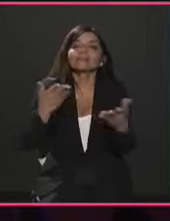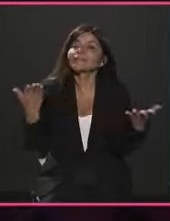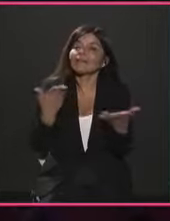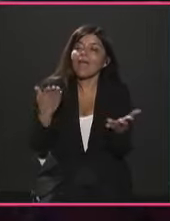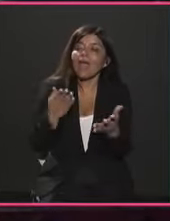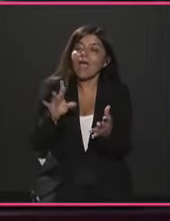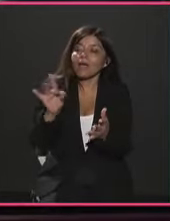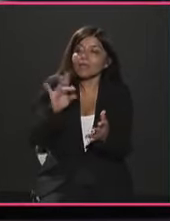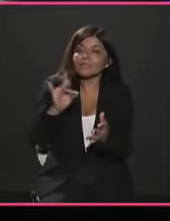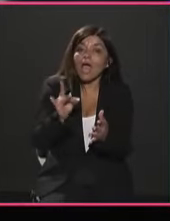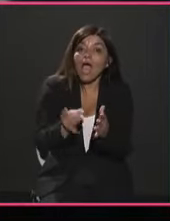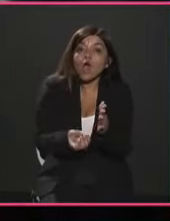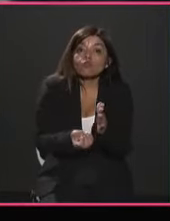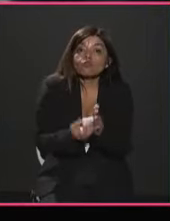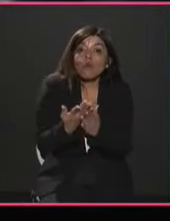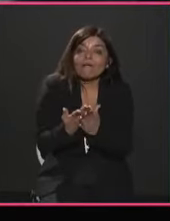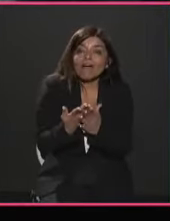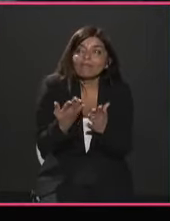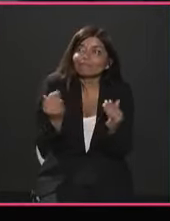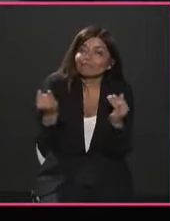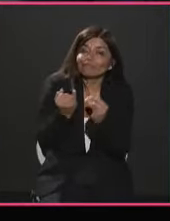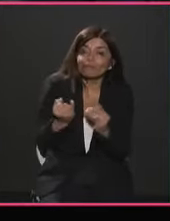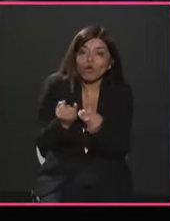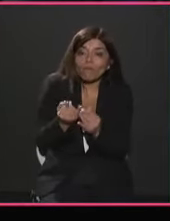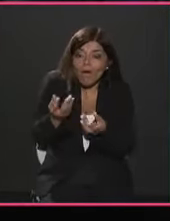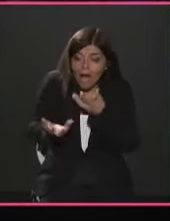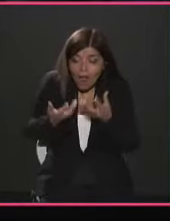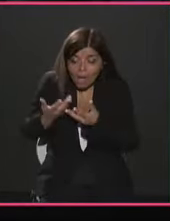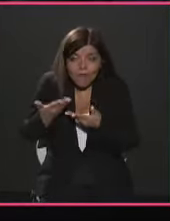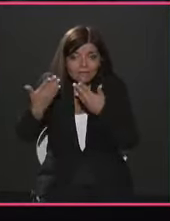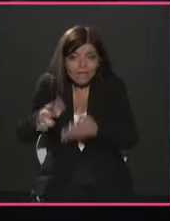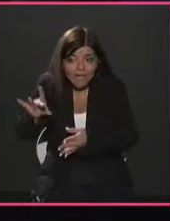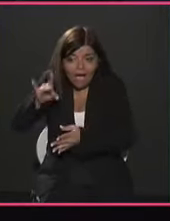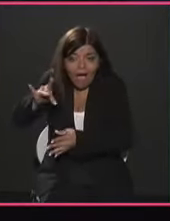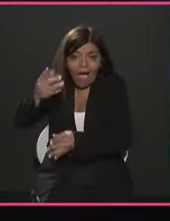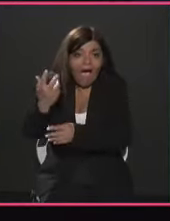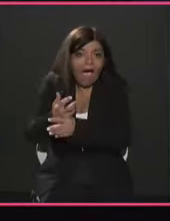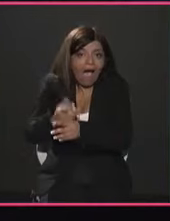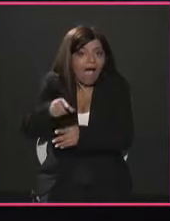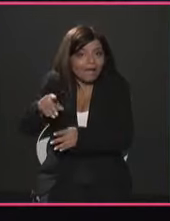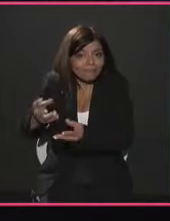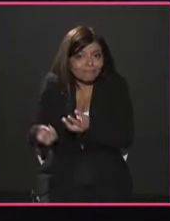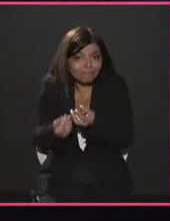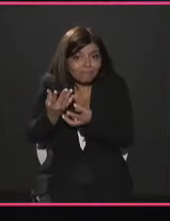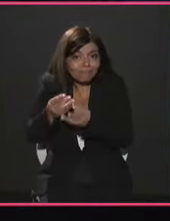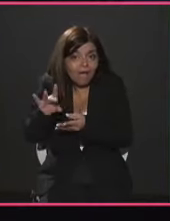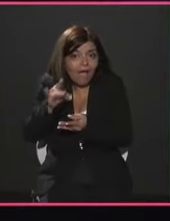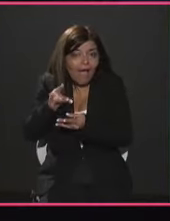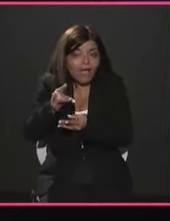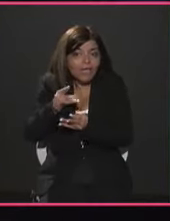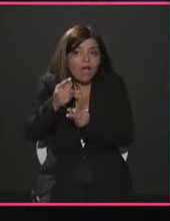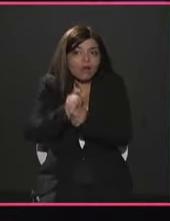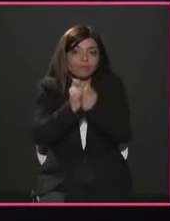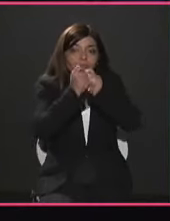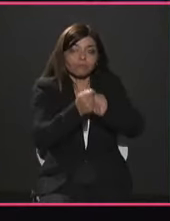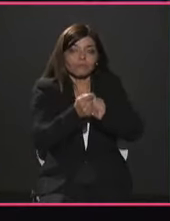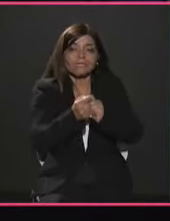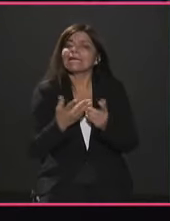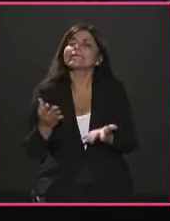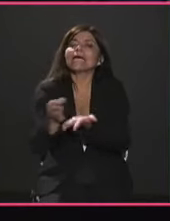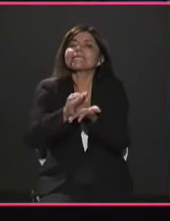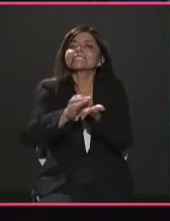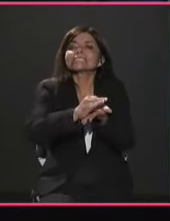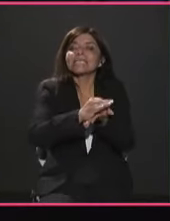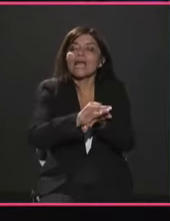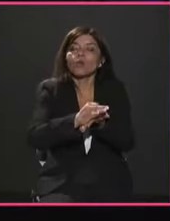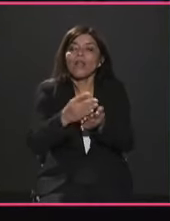identificar una nueva función una nueva propiedad que tien estos compuestos que ya son conocidos ahora bien Qué son las células senescentes